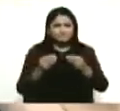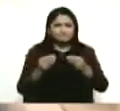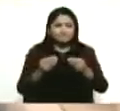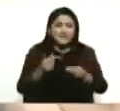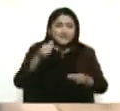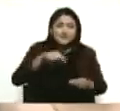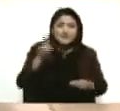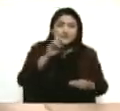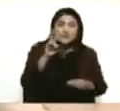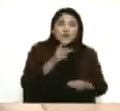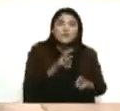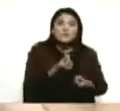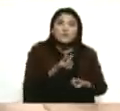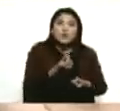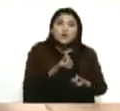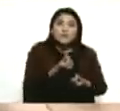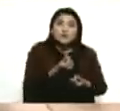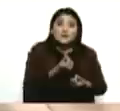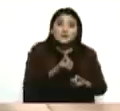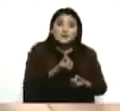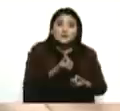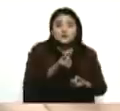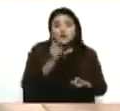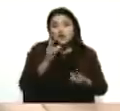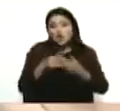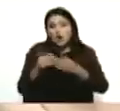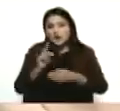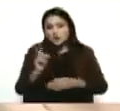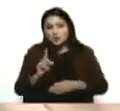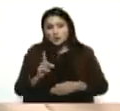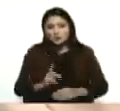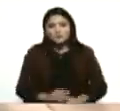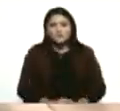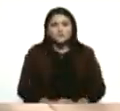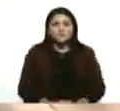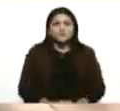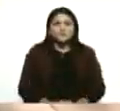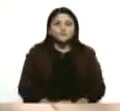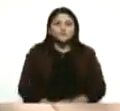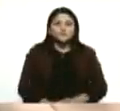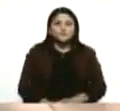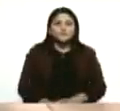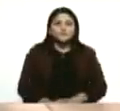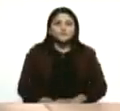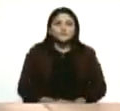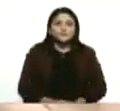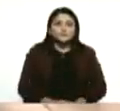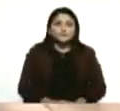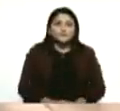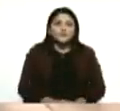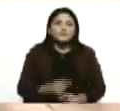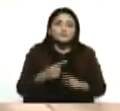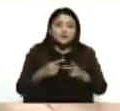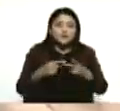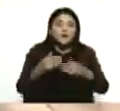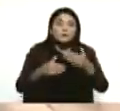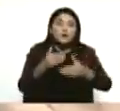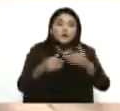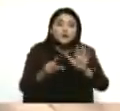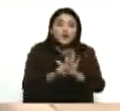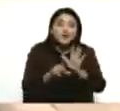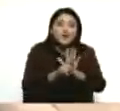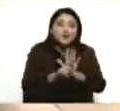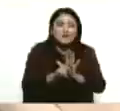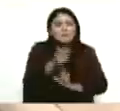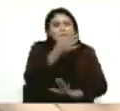nacional en Venezuela es el bolívar. Otro elemento fundamental es la simplificación de los trámites. Porque